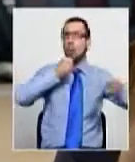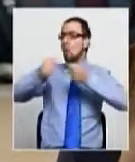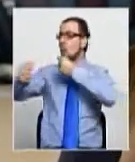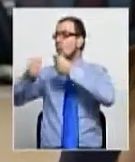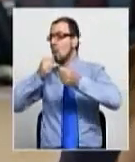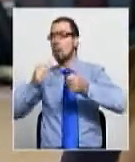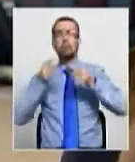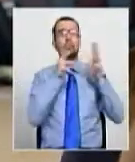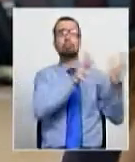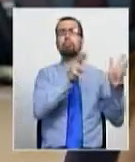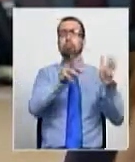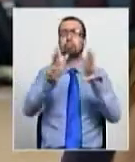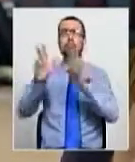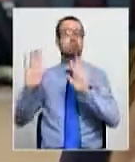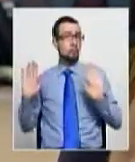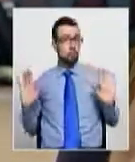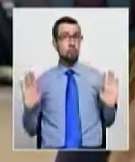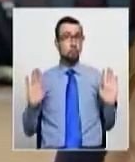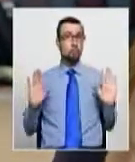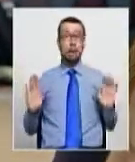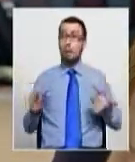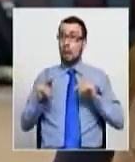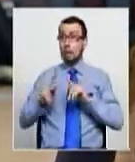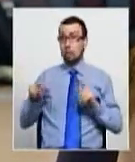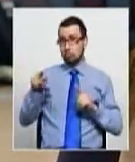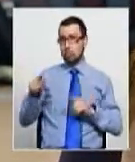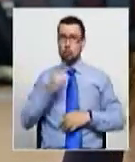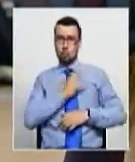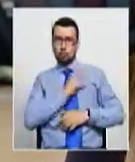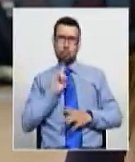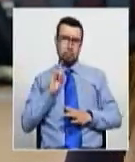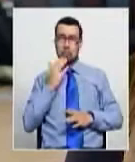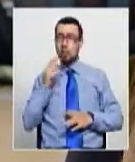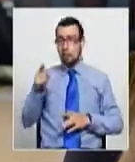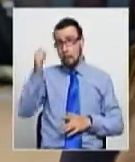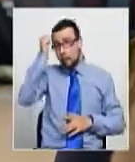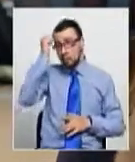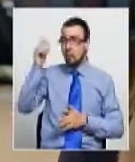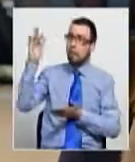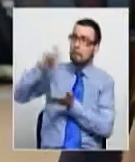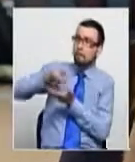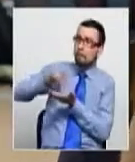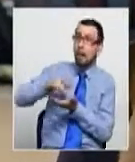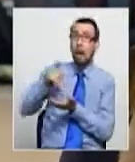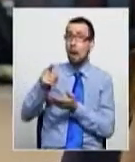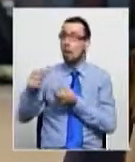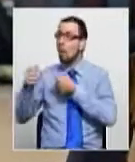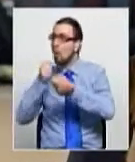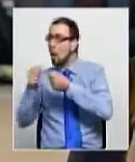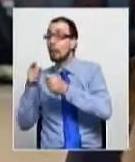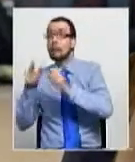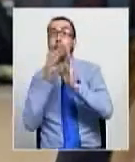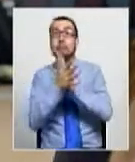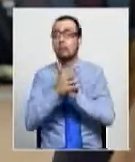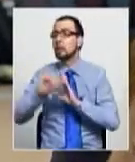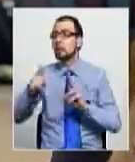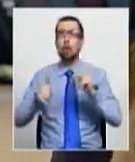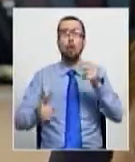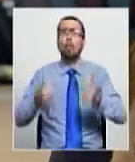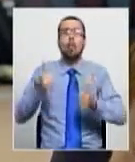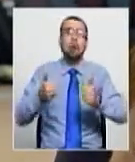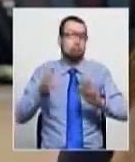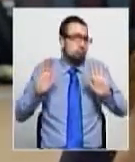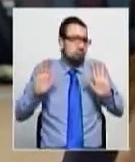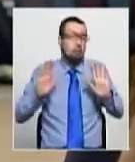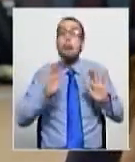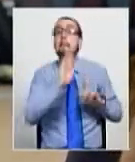capacitación también personas que desde la academia y desde los diferentes escenarios de participación puedan hacer pedagogía por el sí y por el no y que sea